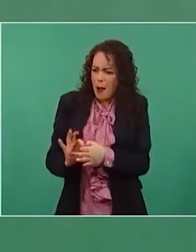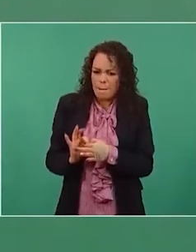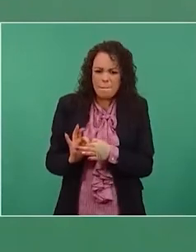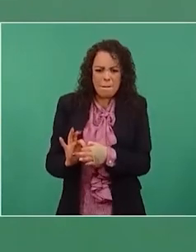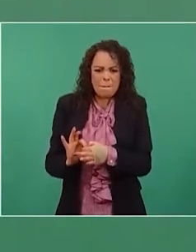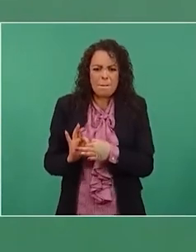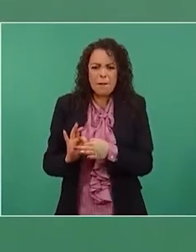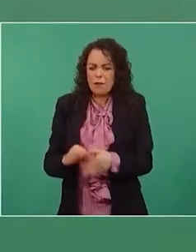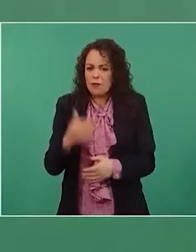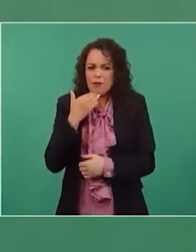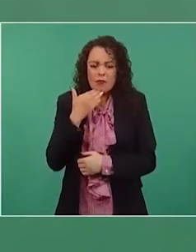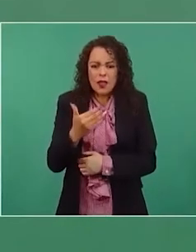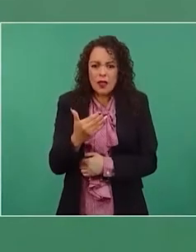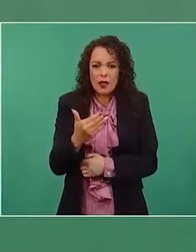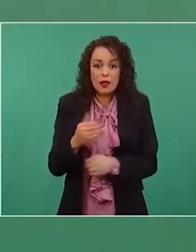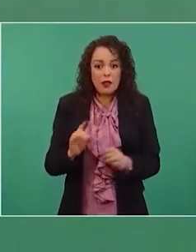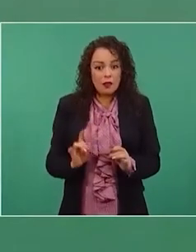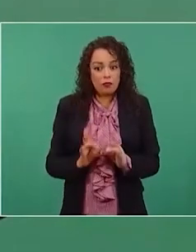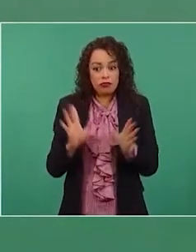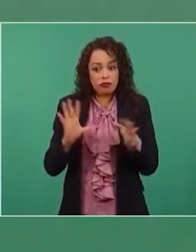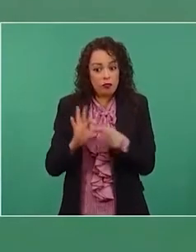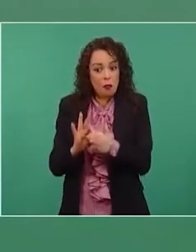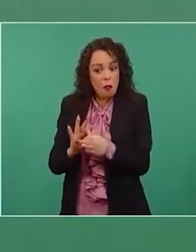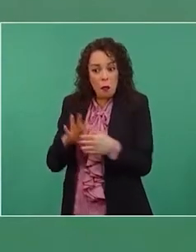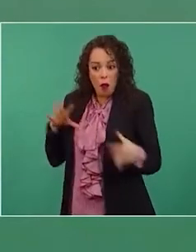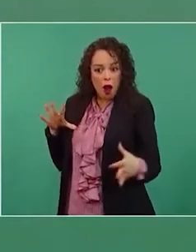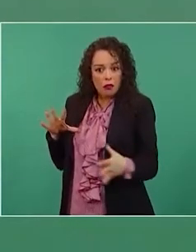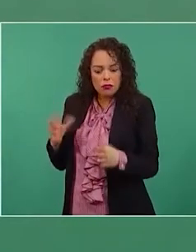y luego ruptura,